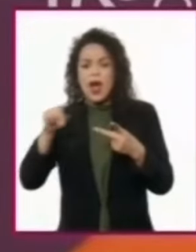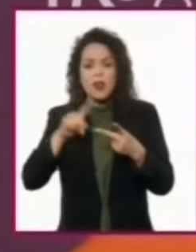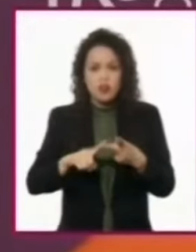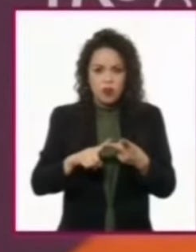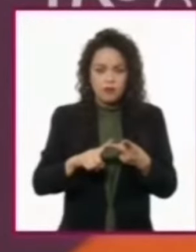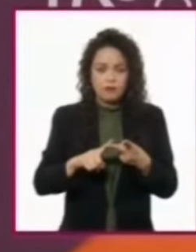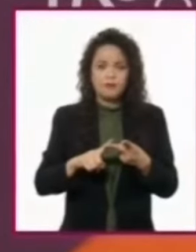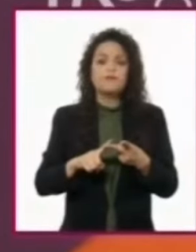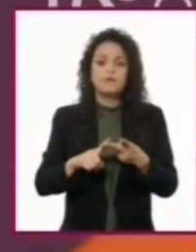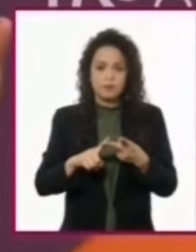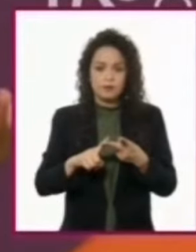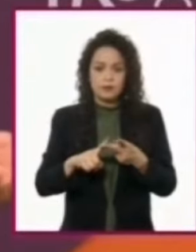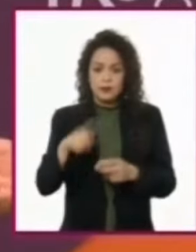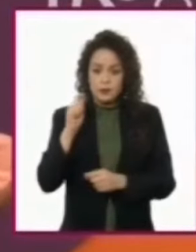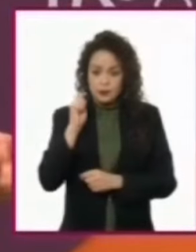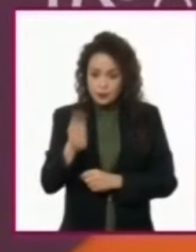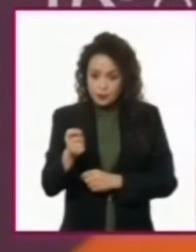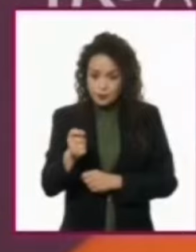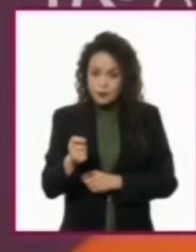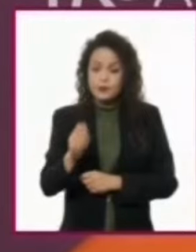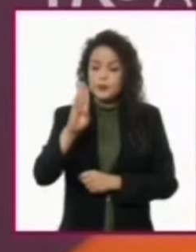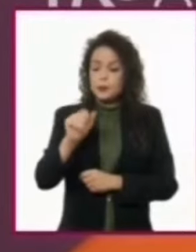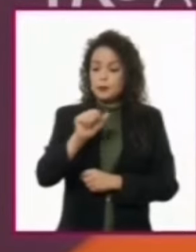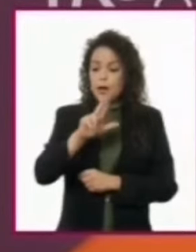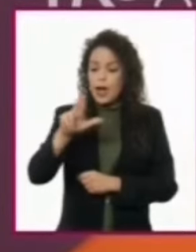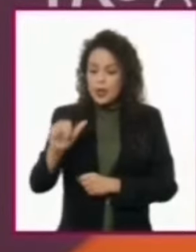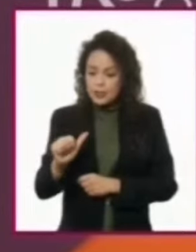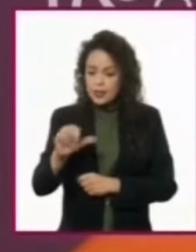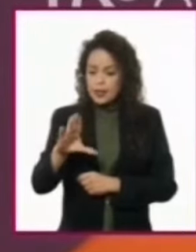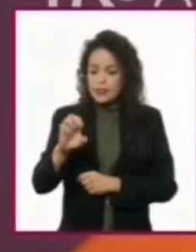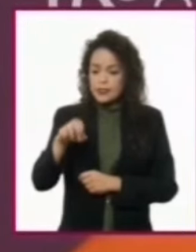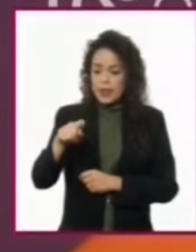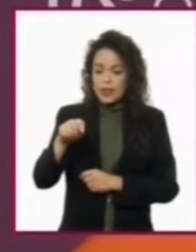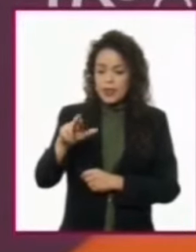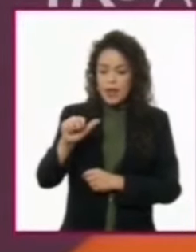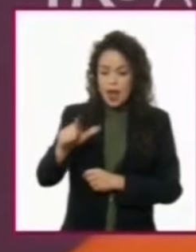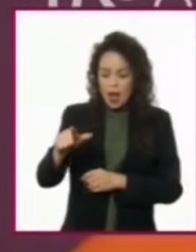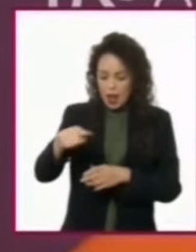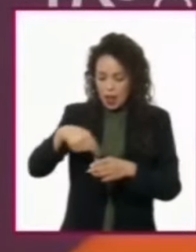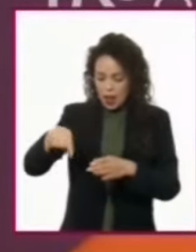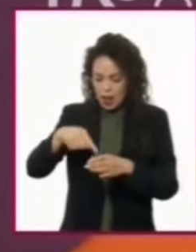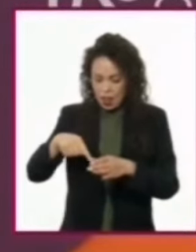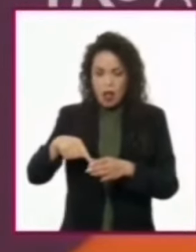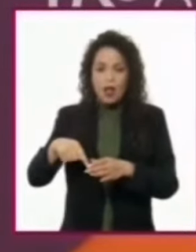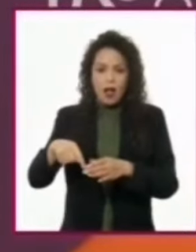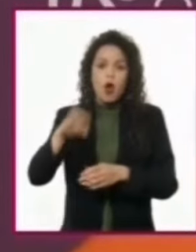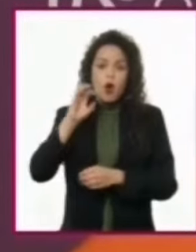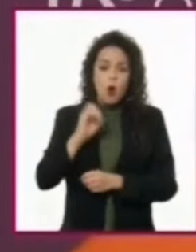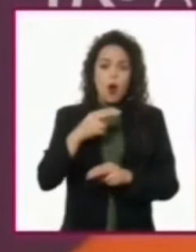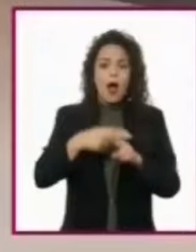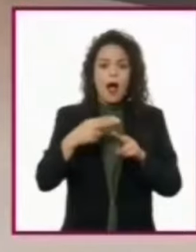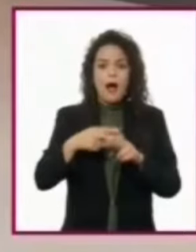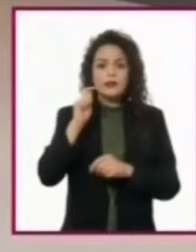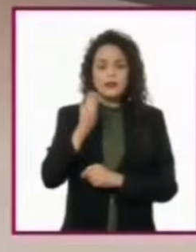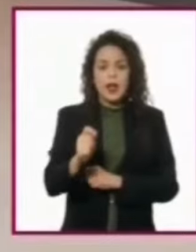tienen densos bulbos o barras centrales, hasta las que están rodeadas por brazos en